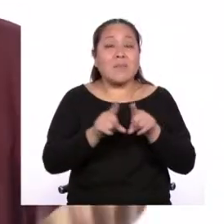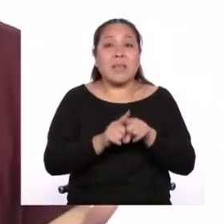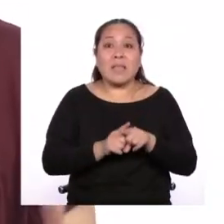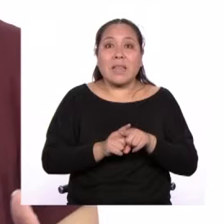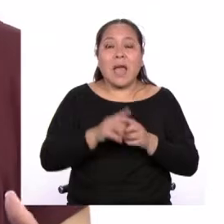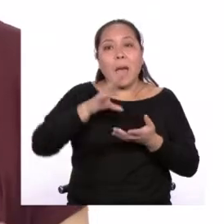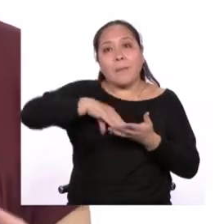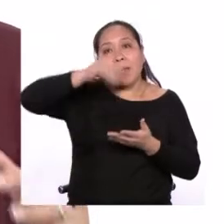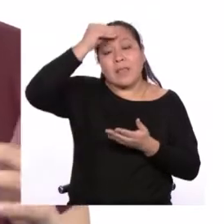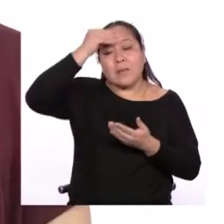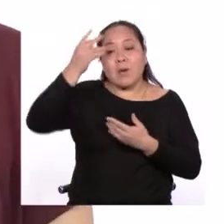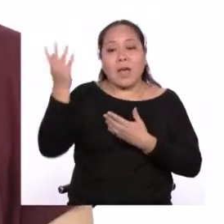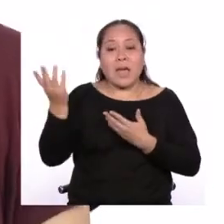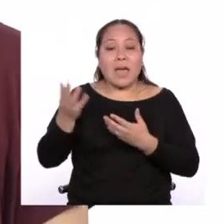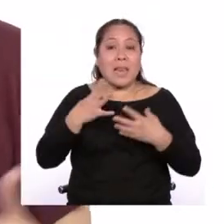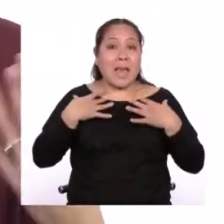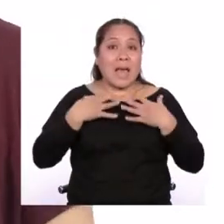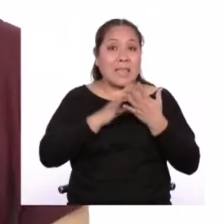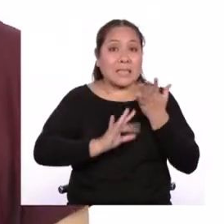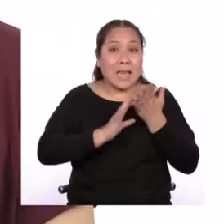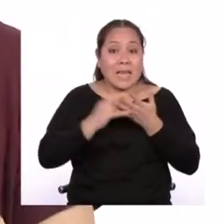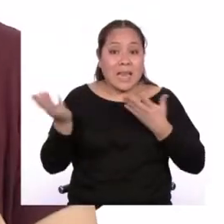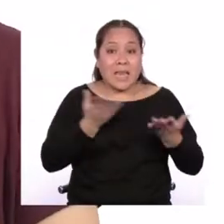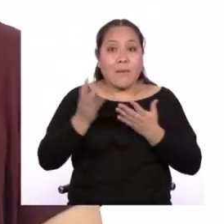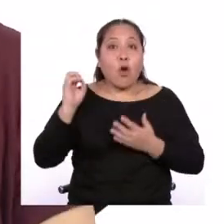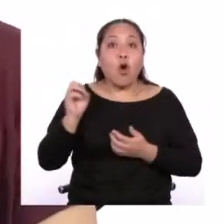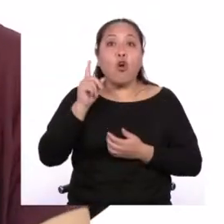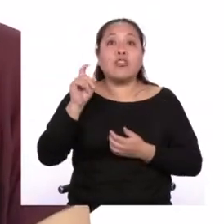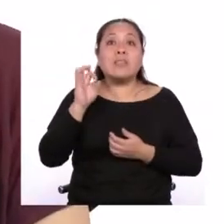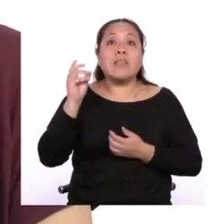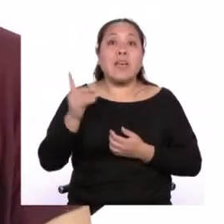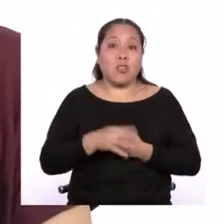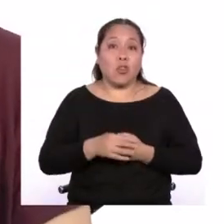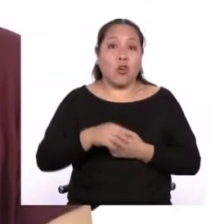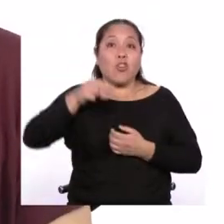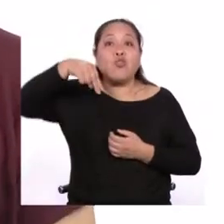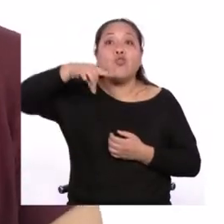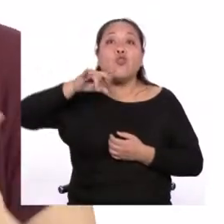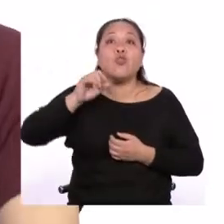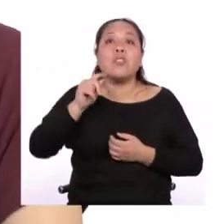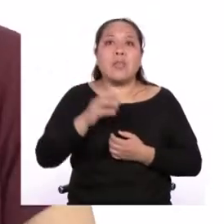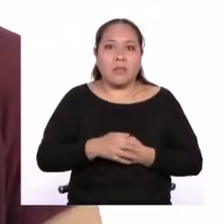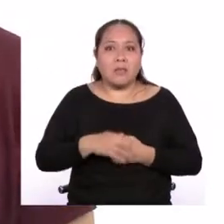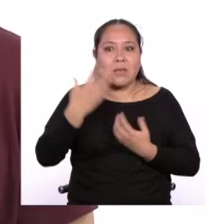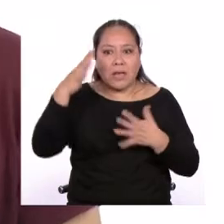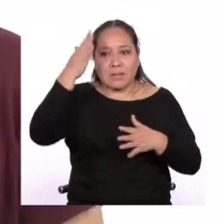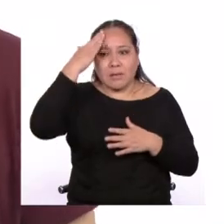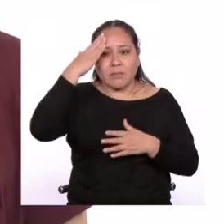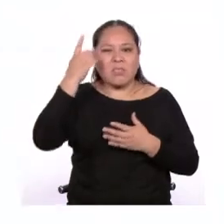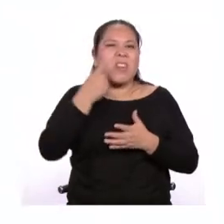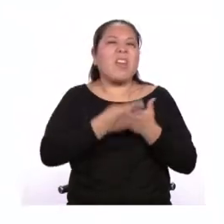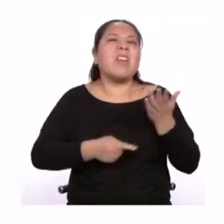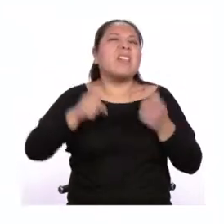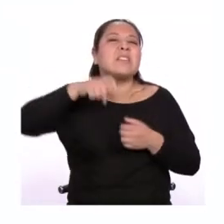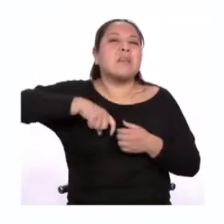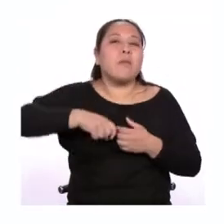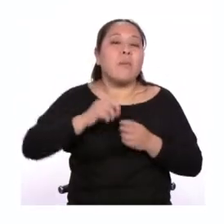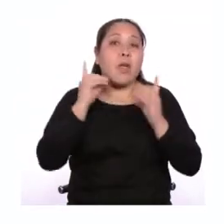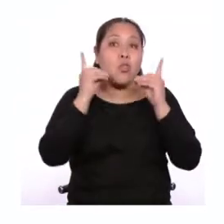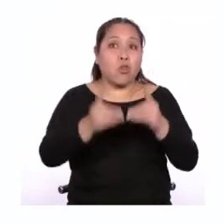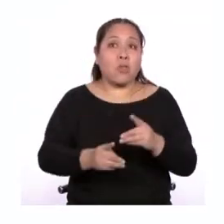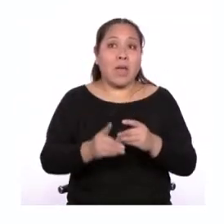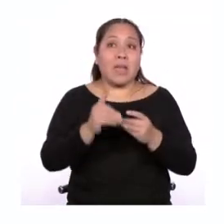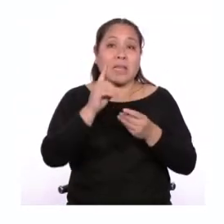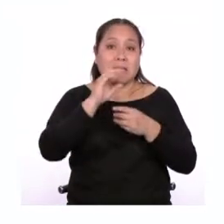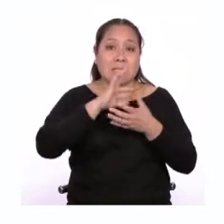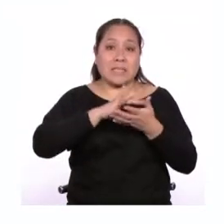lleva oxígeno y nutrientes al cuerpo. Y conocimos cuáles son las condiciones que debemos cumplir para poder donar sangre. Mi amigo